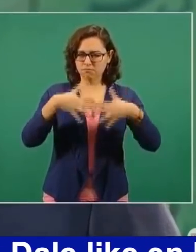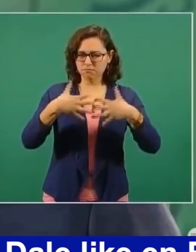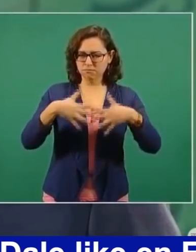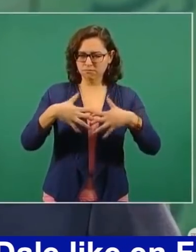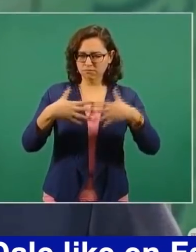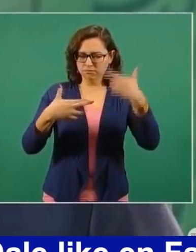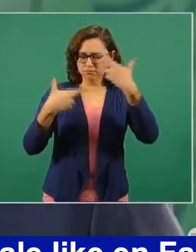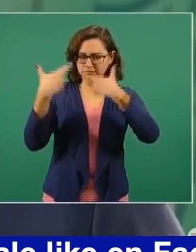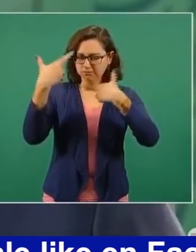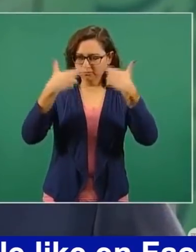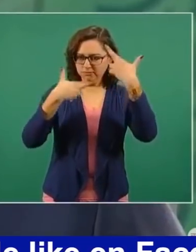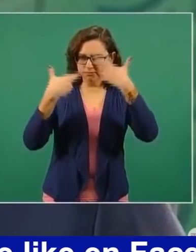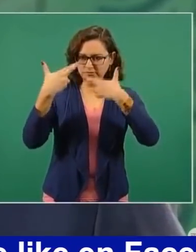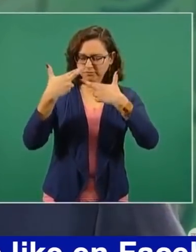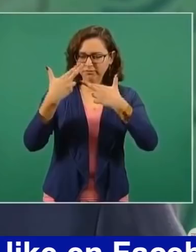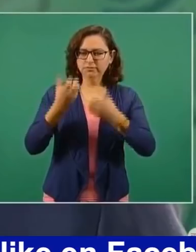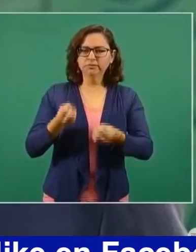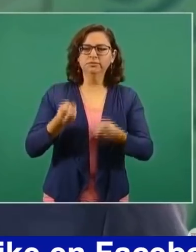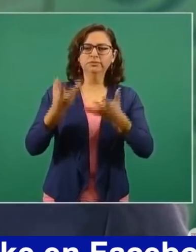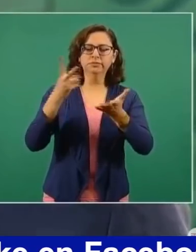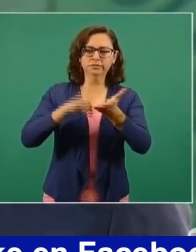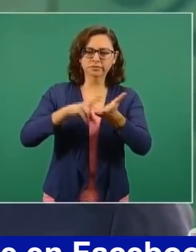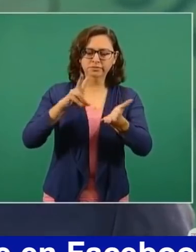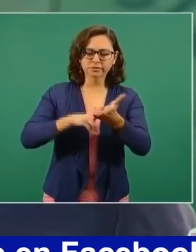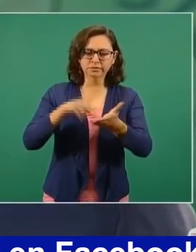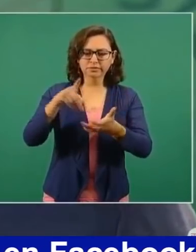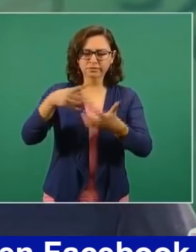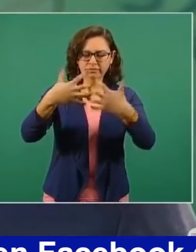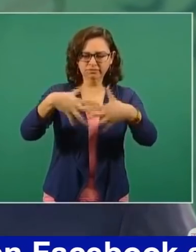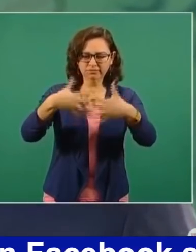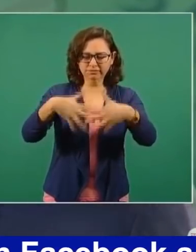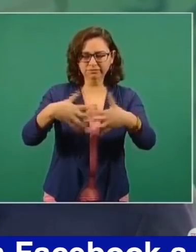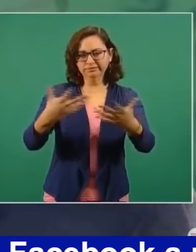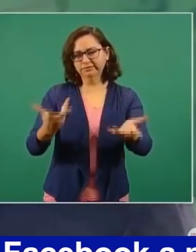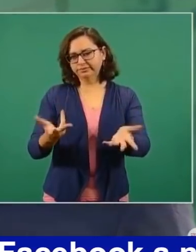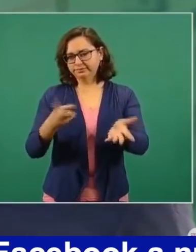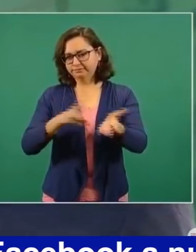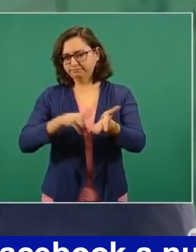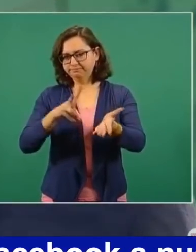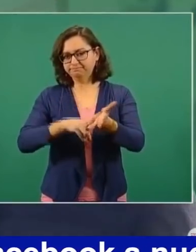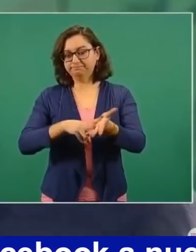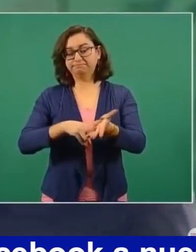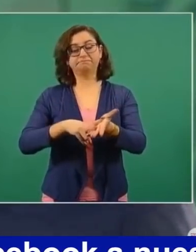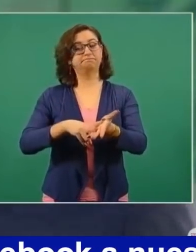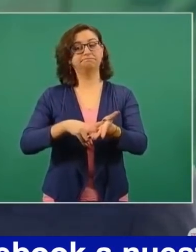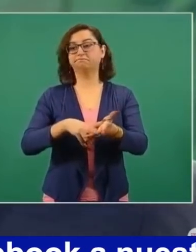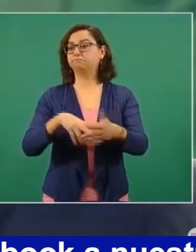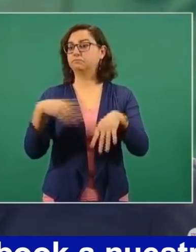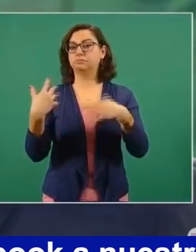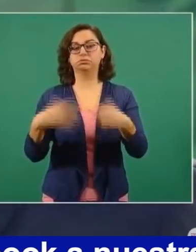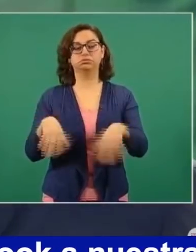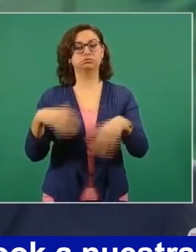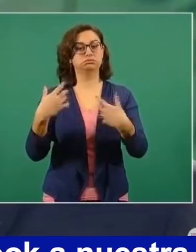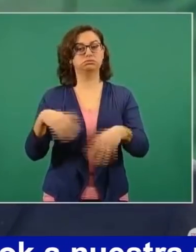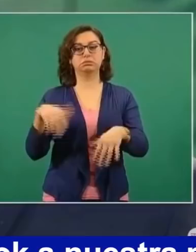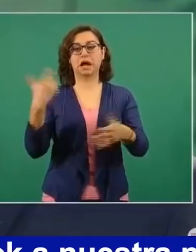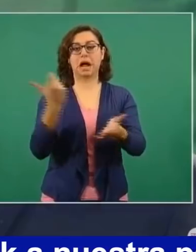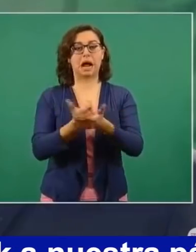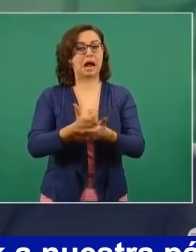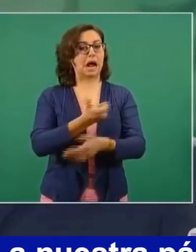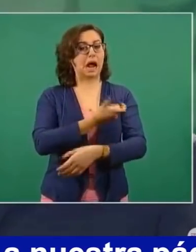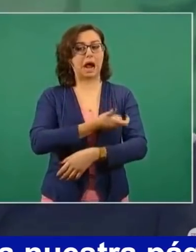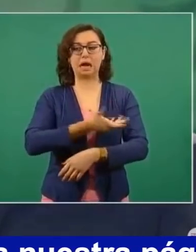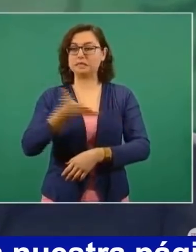y la Auditoría Superior de la Federación estimó que se había pagado de más,